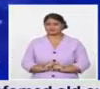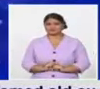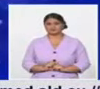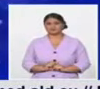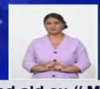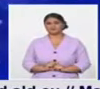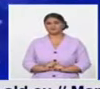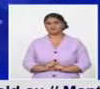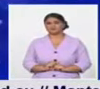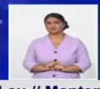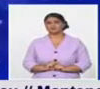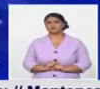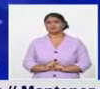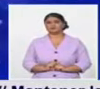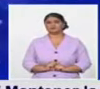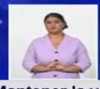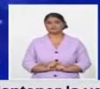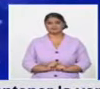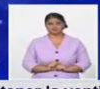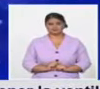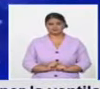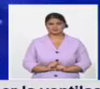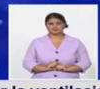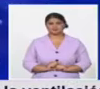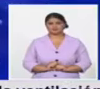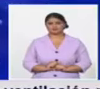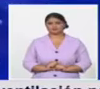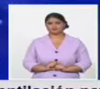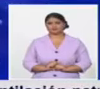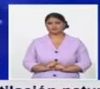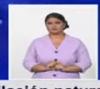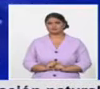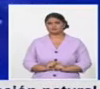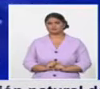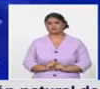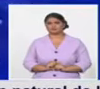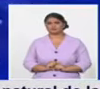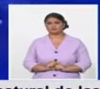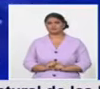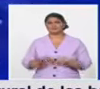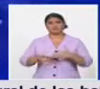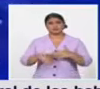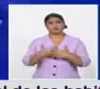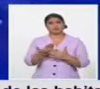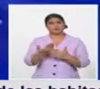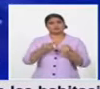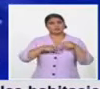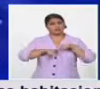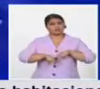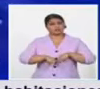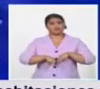a las recomendaciones, a los consejos que aquí se dan, que lamentablemente no son muchos en algunas